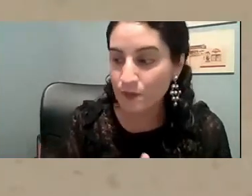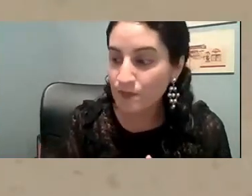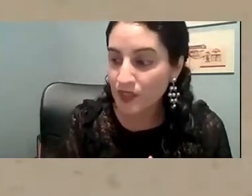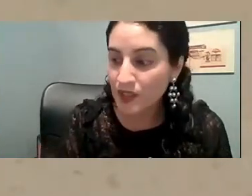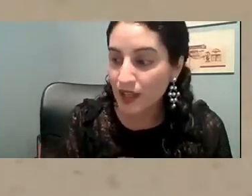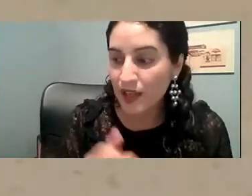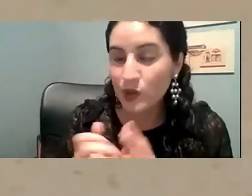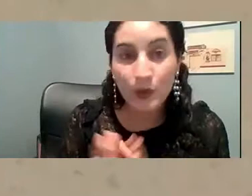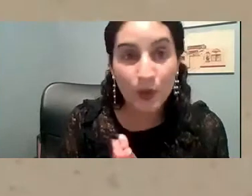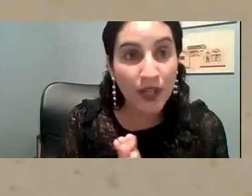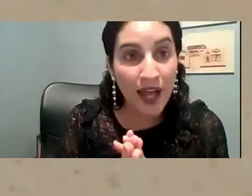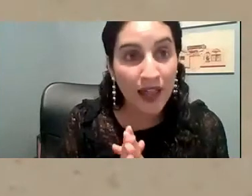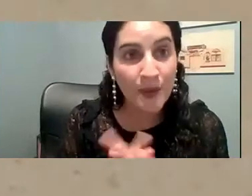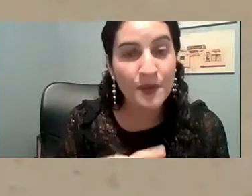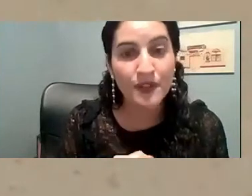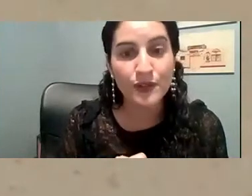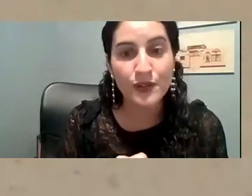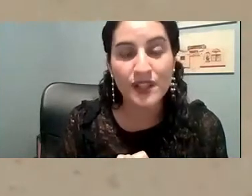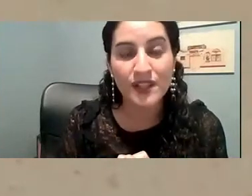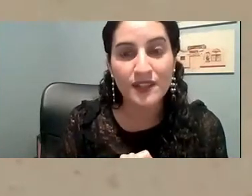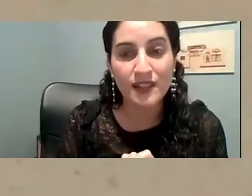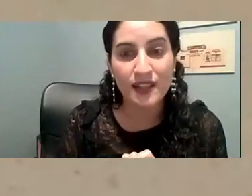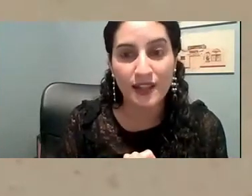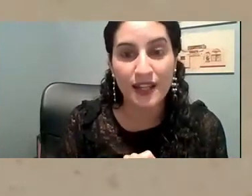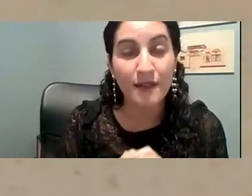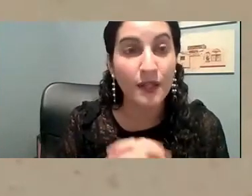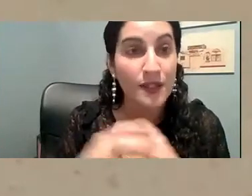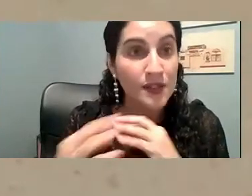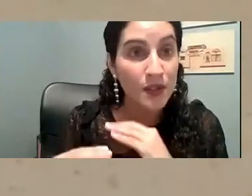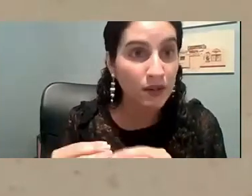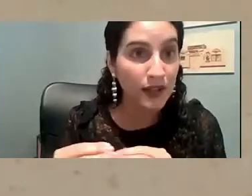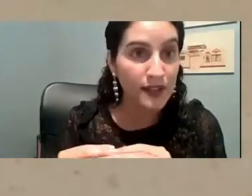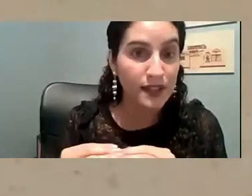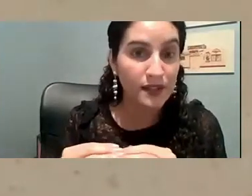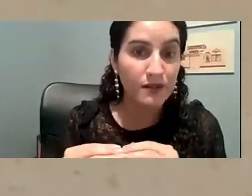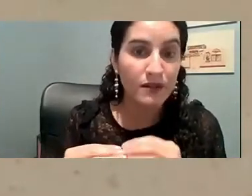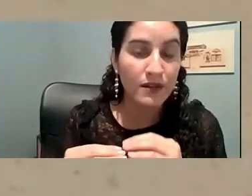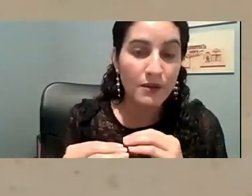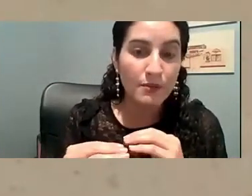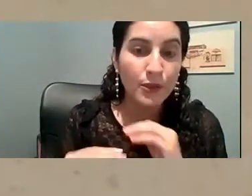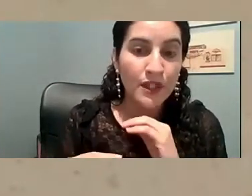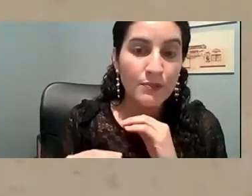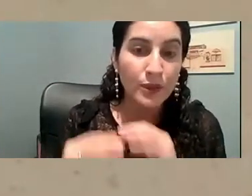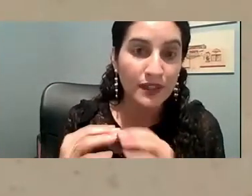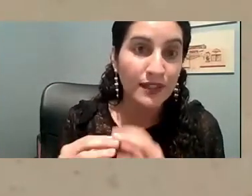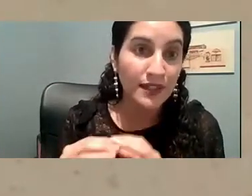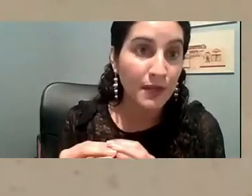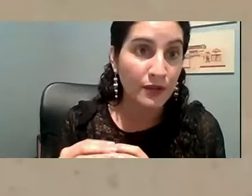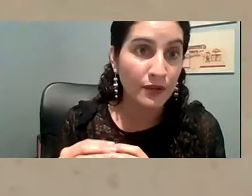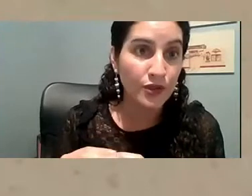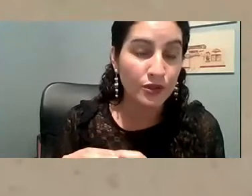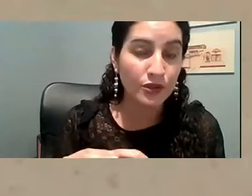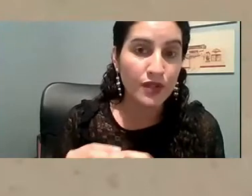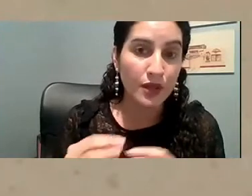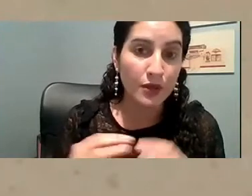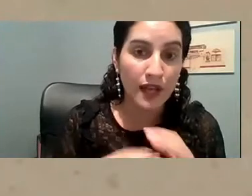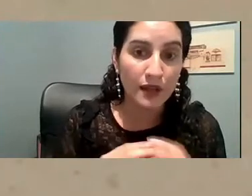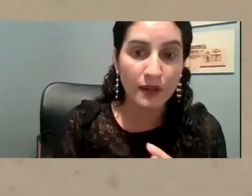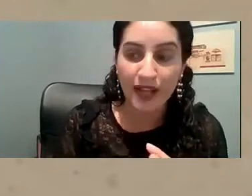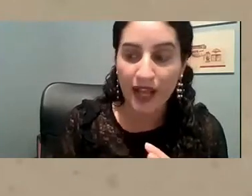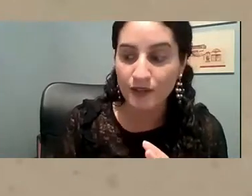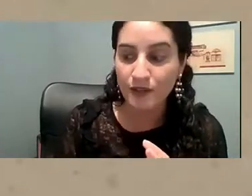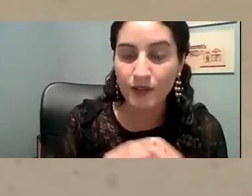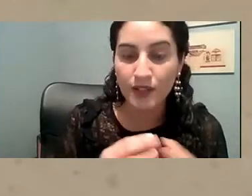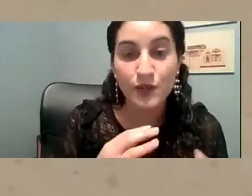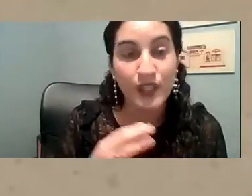¿no? Eso por un lado. Entonces la evaluación ha sido muy importante para nosotros a lo largo